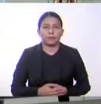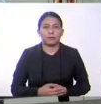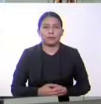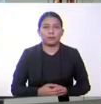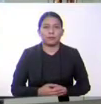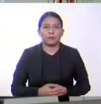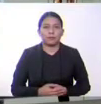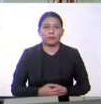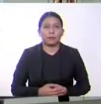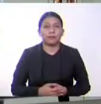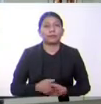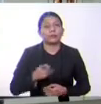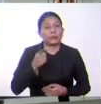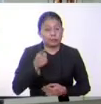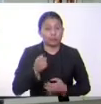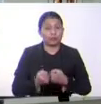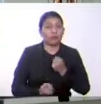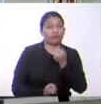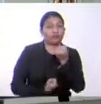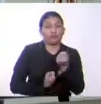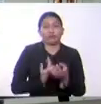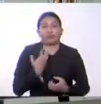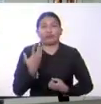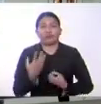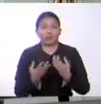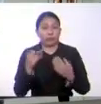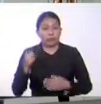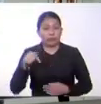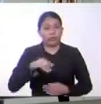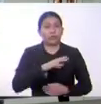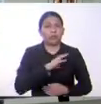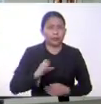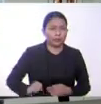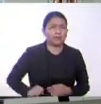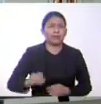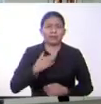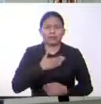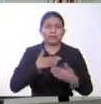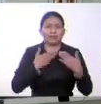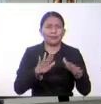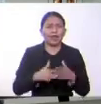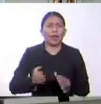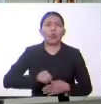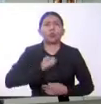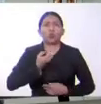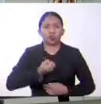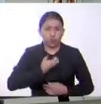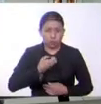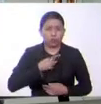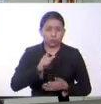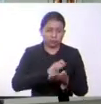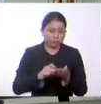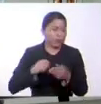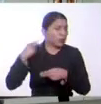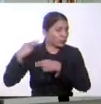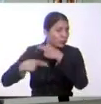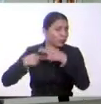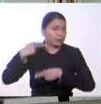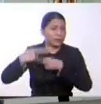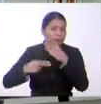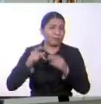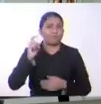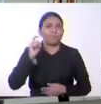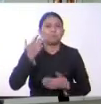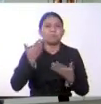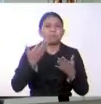Así como la poesía de Cecilia Castillo, El Salvador tiene una serie de autores que nos han dejado un legado de textos